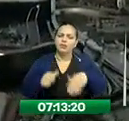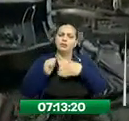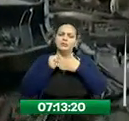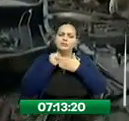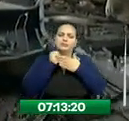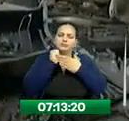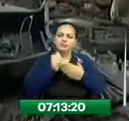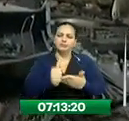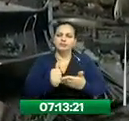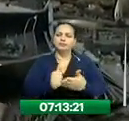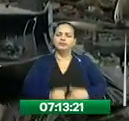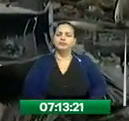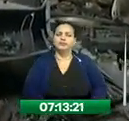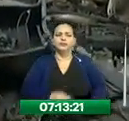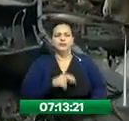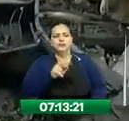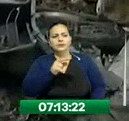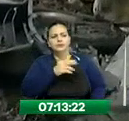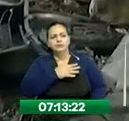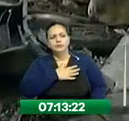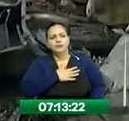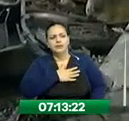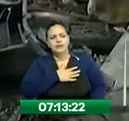guayaquileños, esperemos que esa ayuda